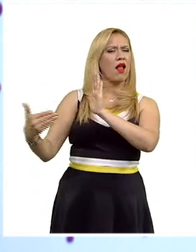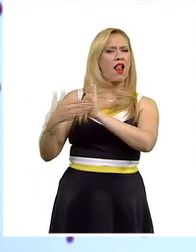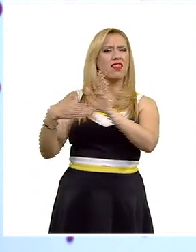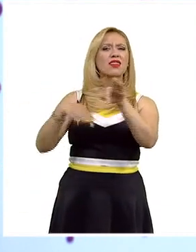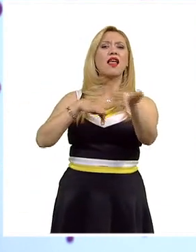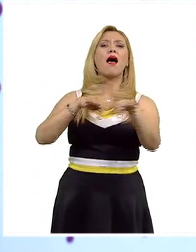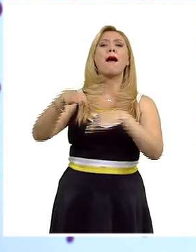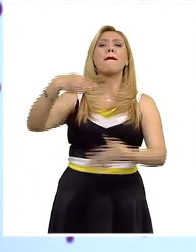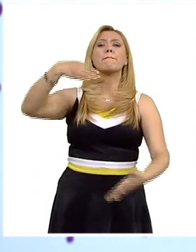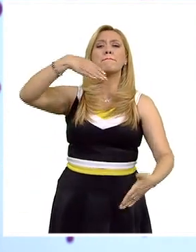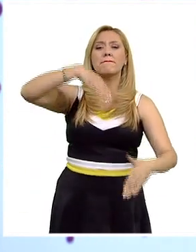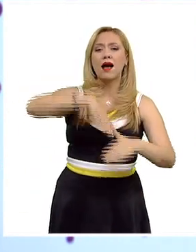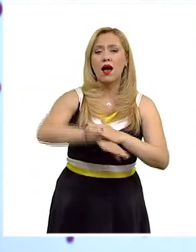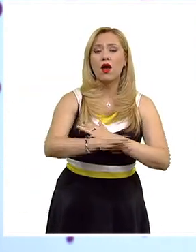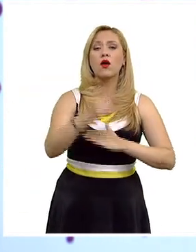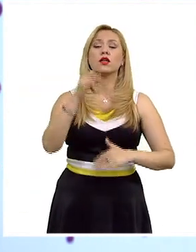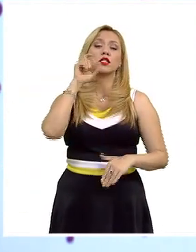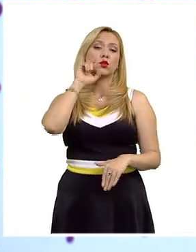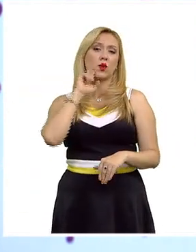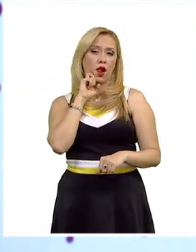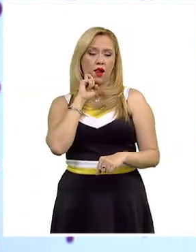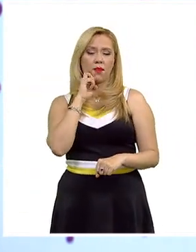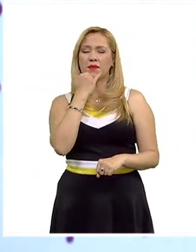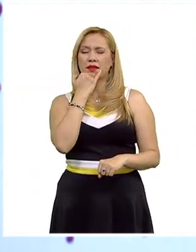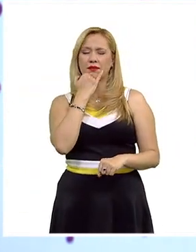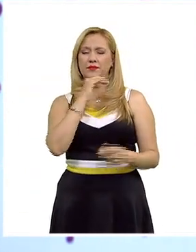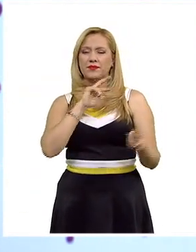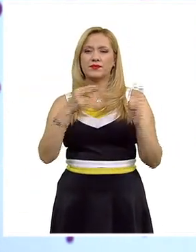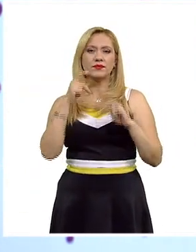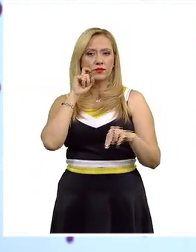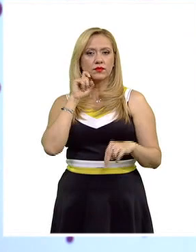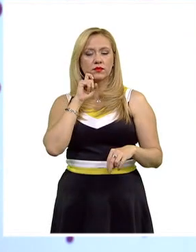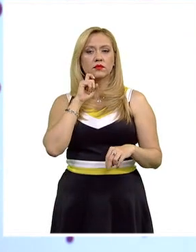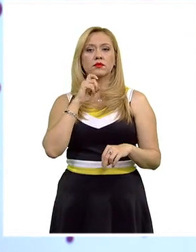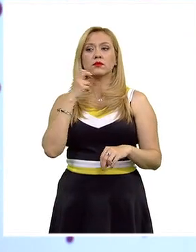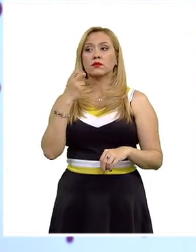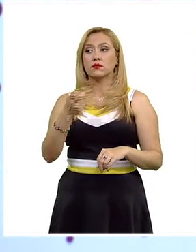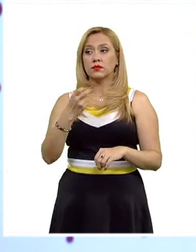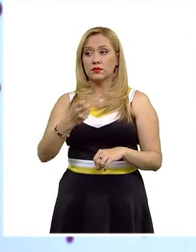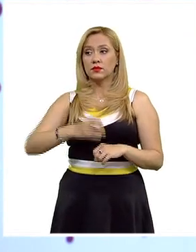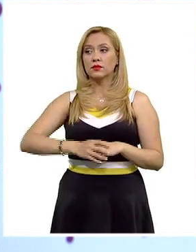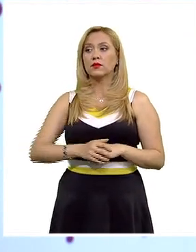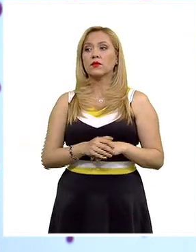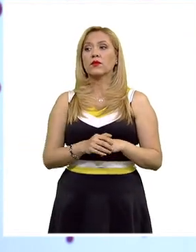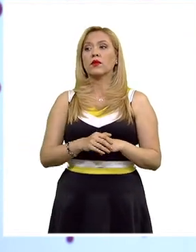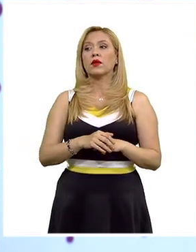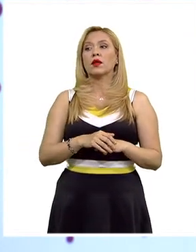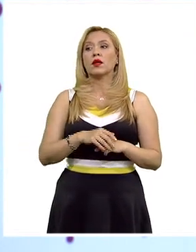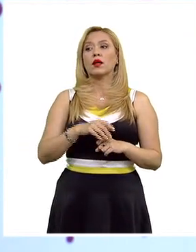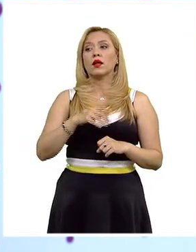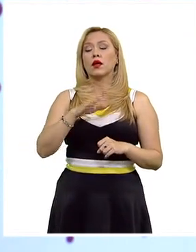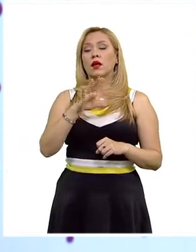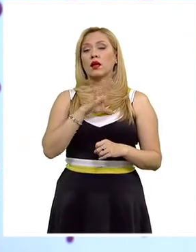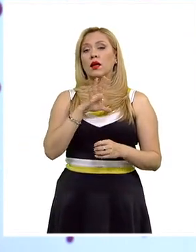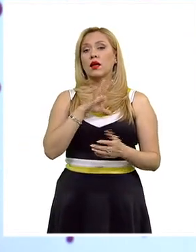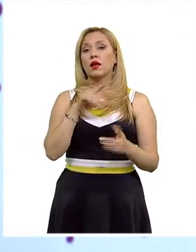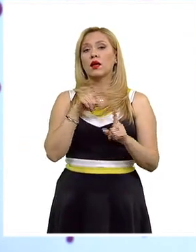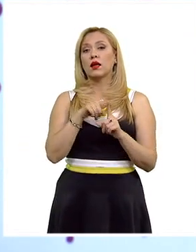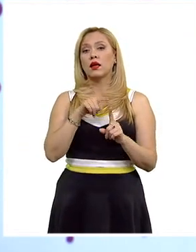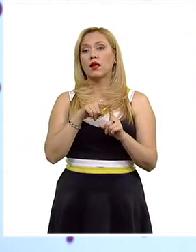del caso sexual, Y lo interesante del caso Ellison versus Brady es que introduce un